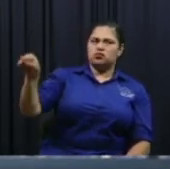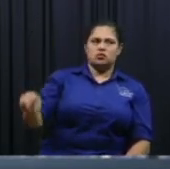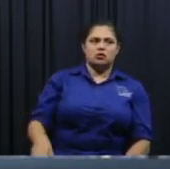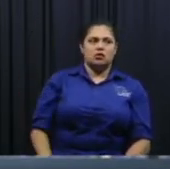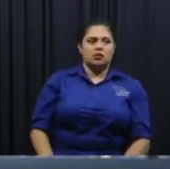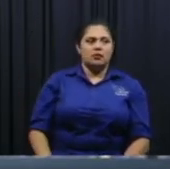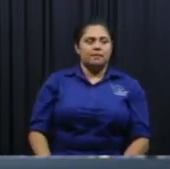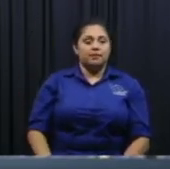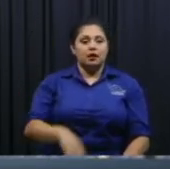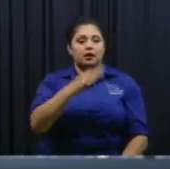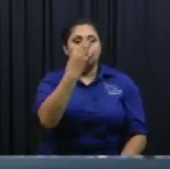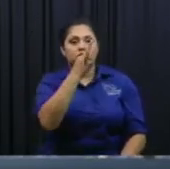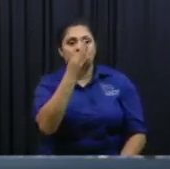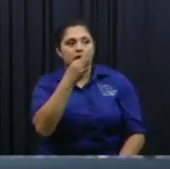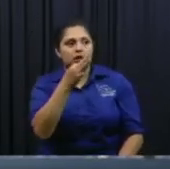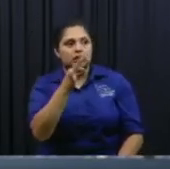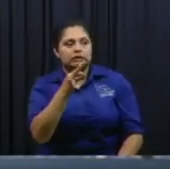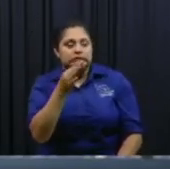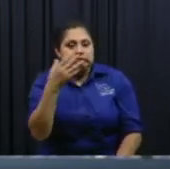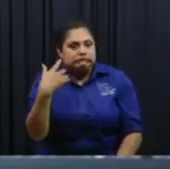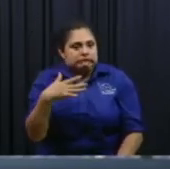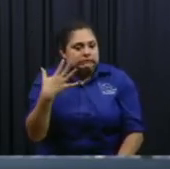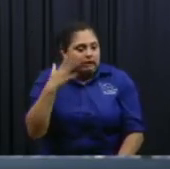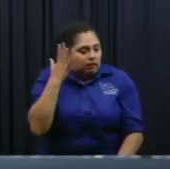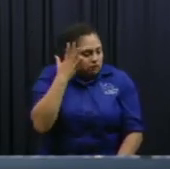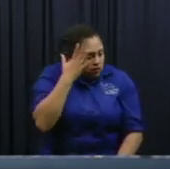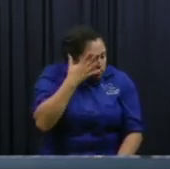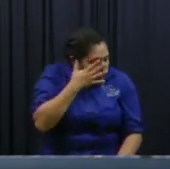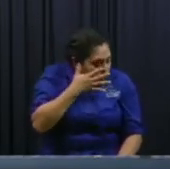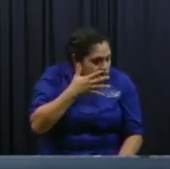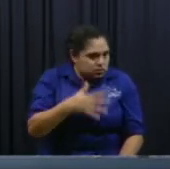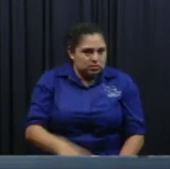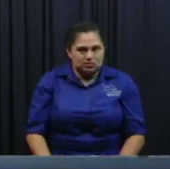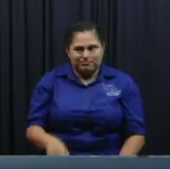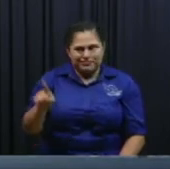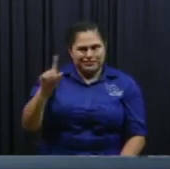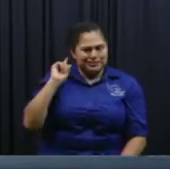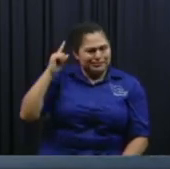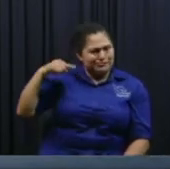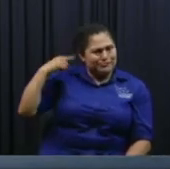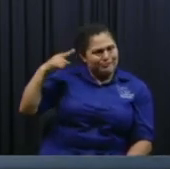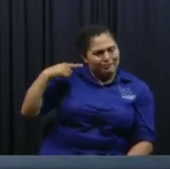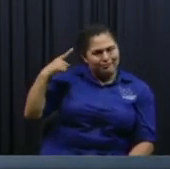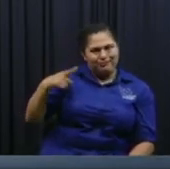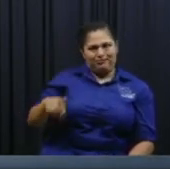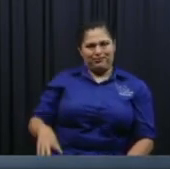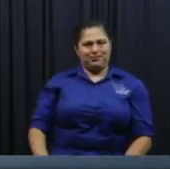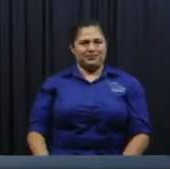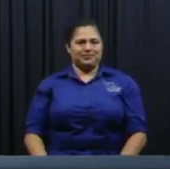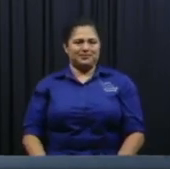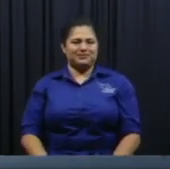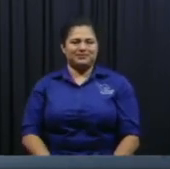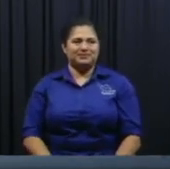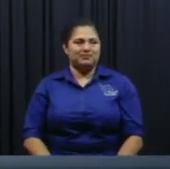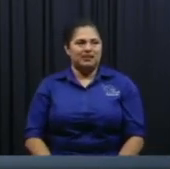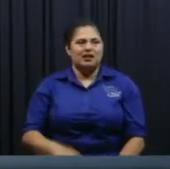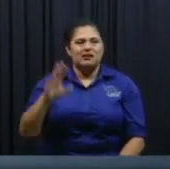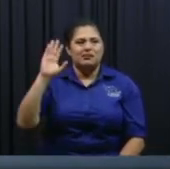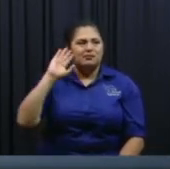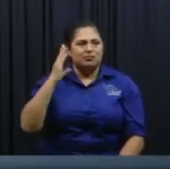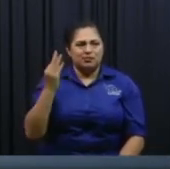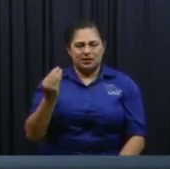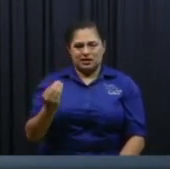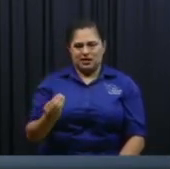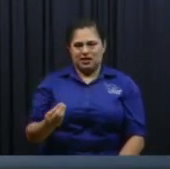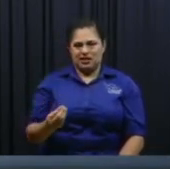y la la mujer Ahí está otra vez Ese loco a saber que te va a decir Y por qué no lo